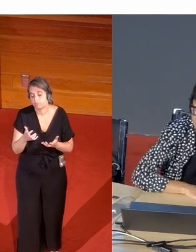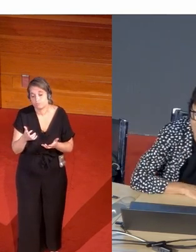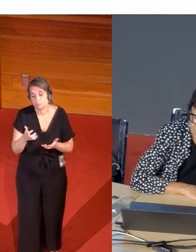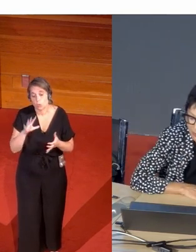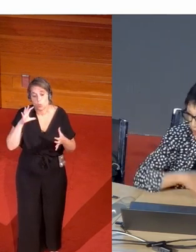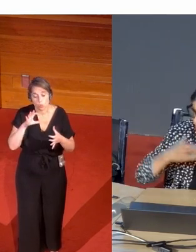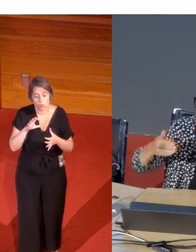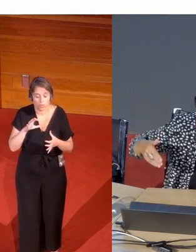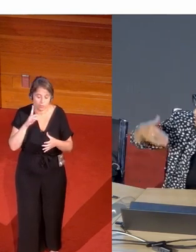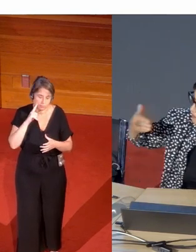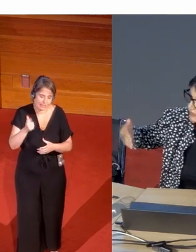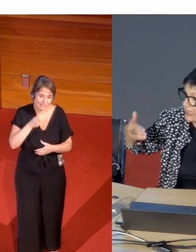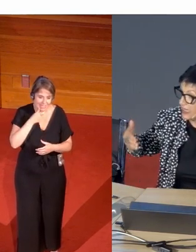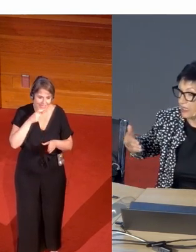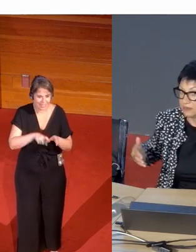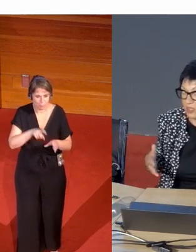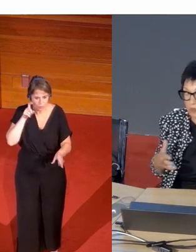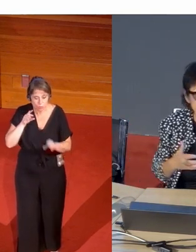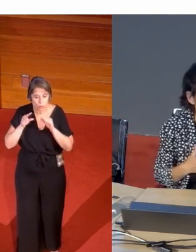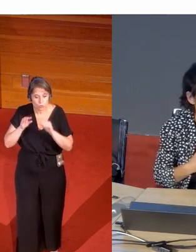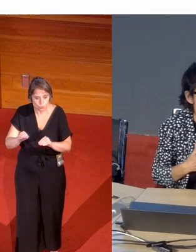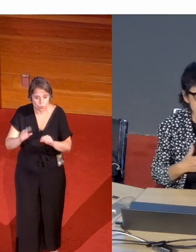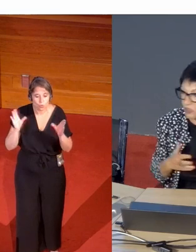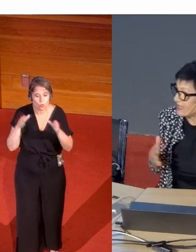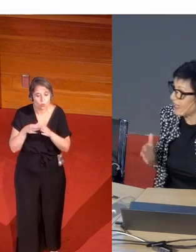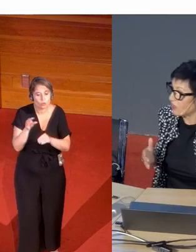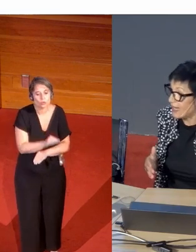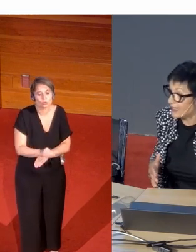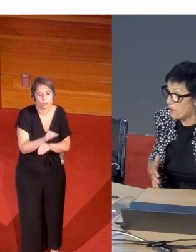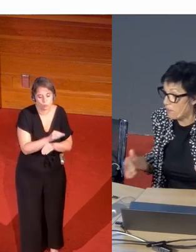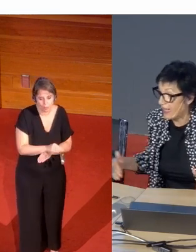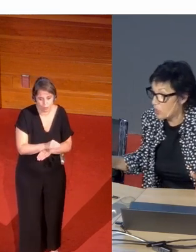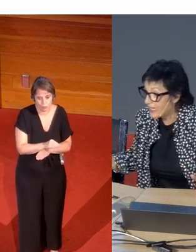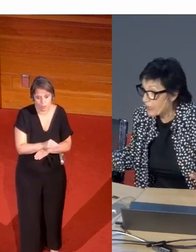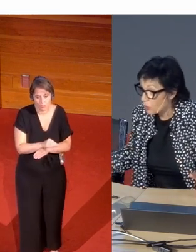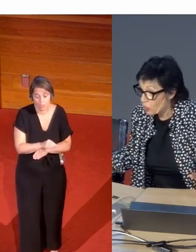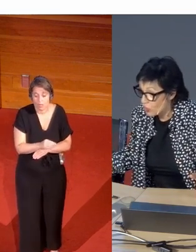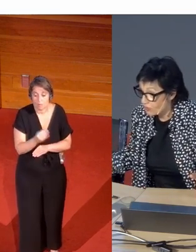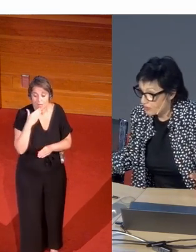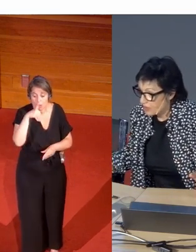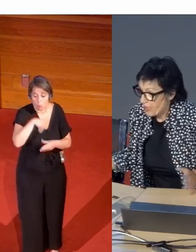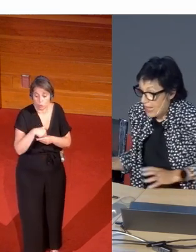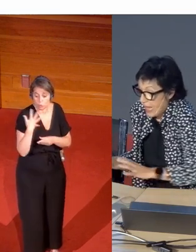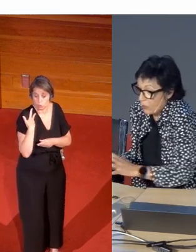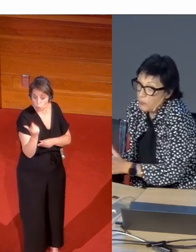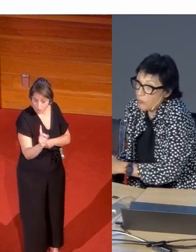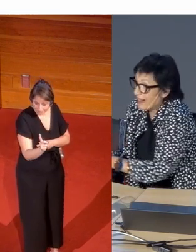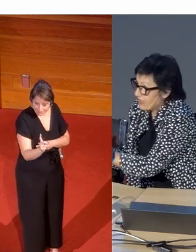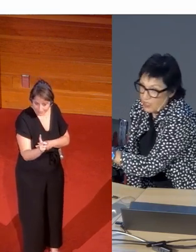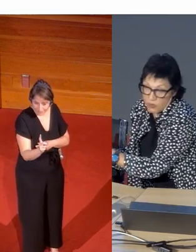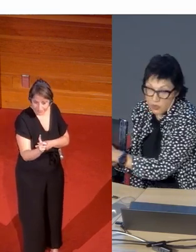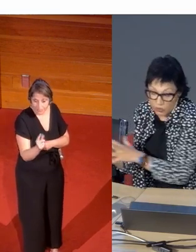Unido por esa técnica de los partidos conservadores tradicionales de para que no me quite votos